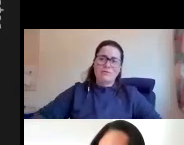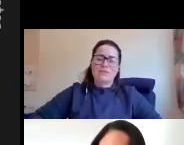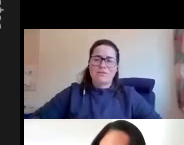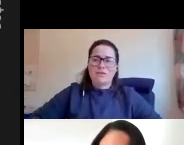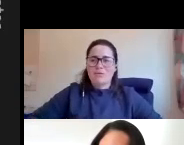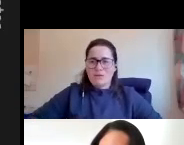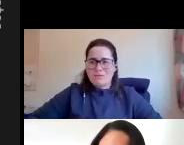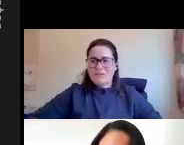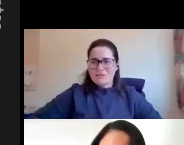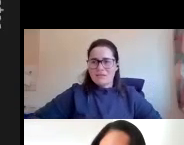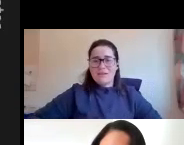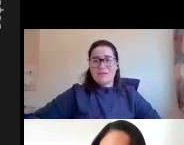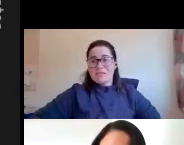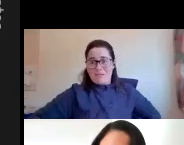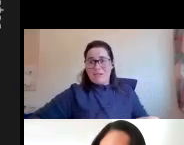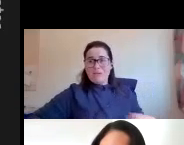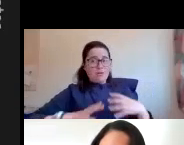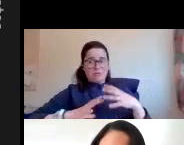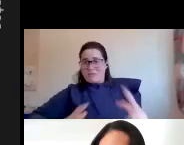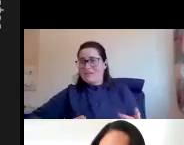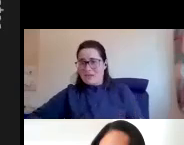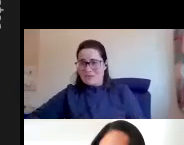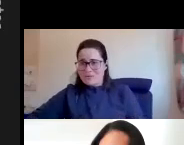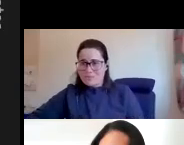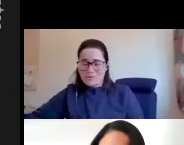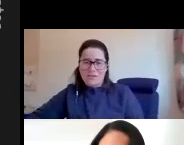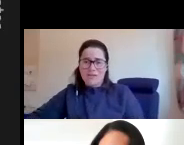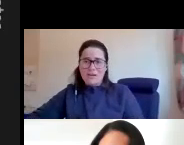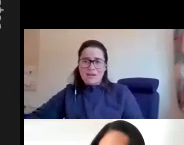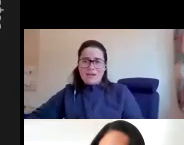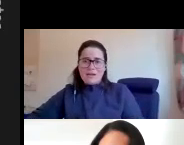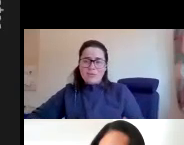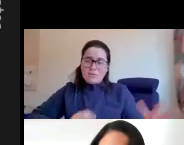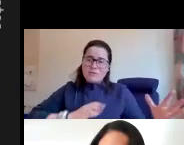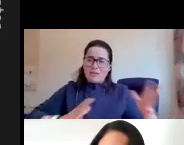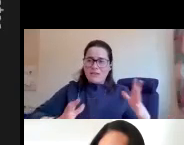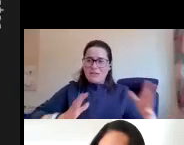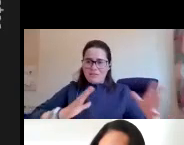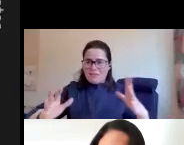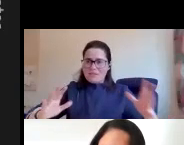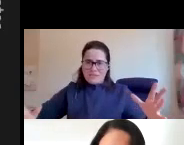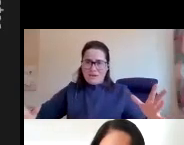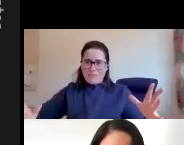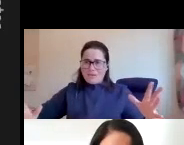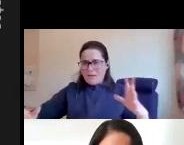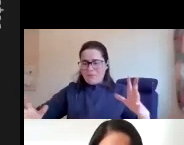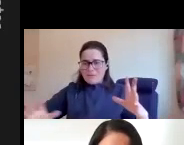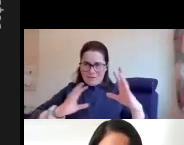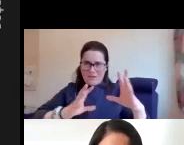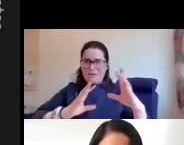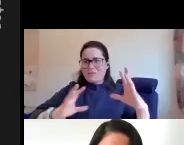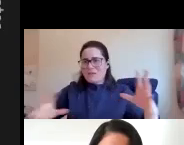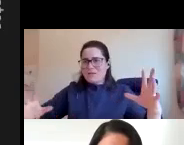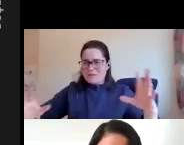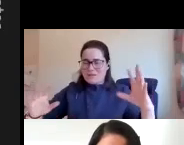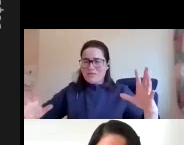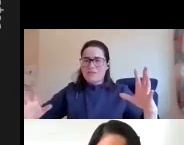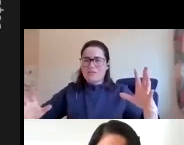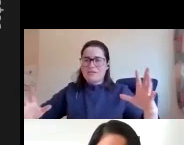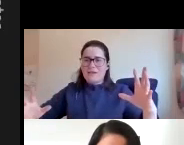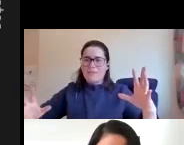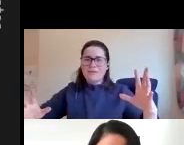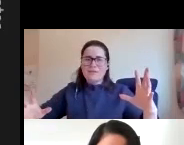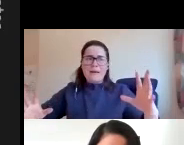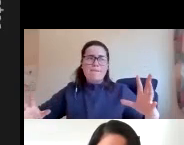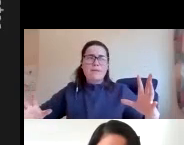de eutrofización que actualmente se está viendo en los 3 lagos, porque unos están en diferentes etapas, o sea, los 3 lagos están en